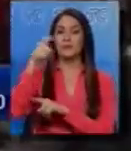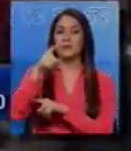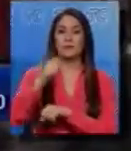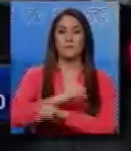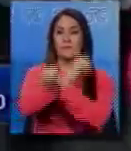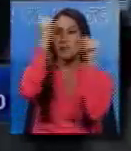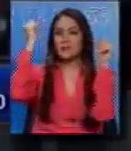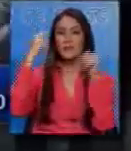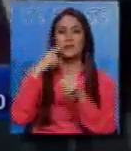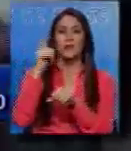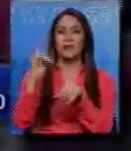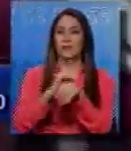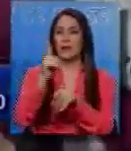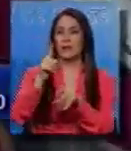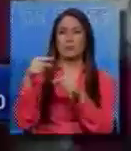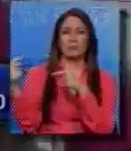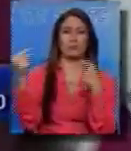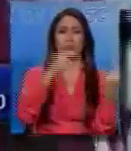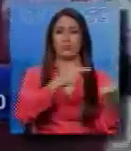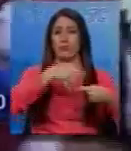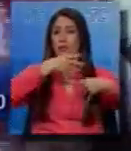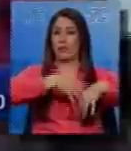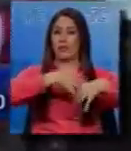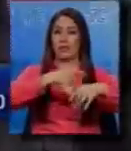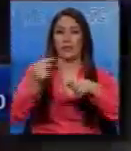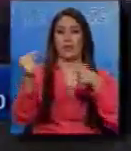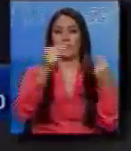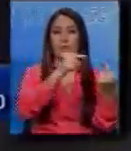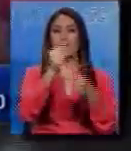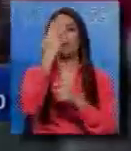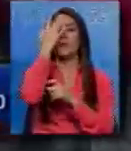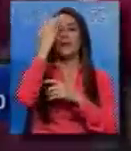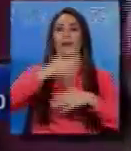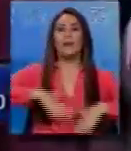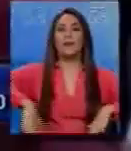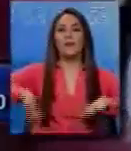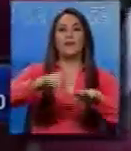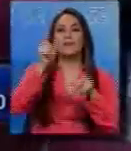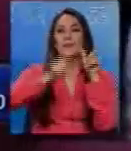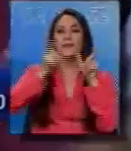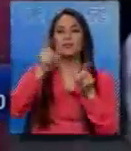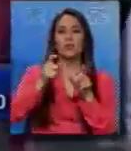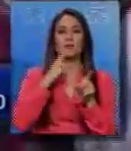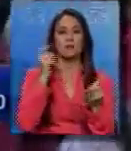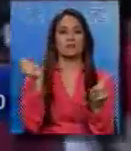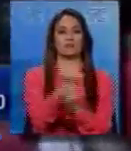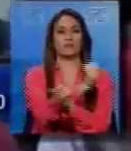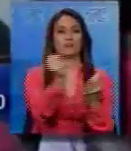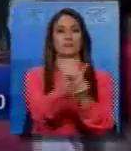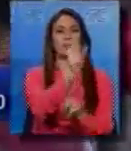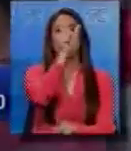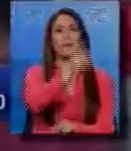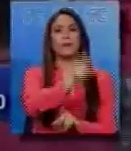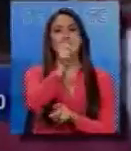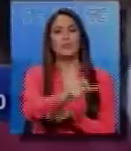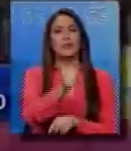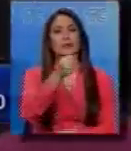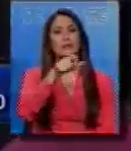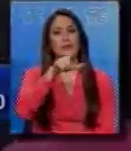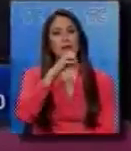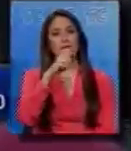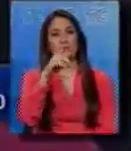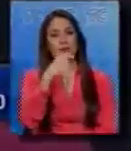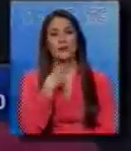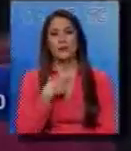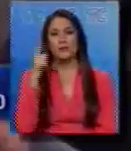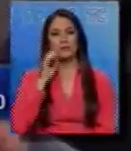tempranas horas. Los incidentes iniciaron cuando supuestamente moradores del cantón Pujilí agredieron a residentes de Salcedo. Primero, el afán expansionista,